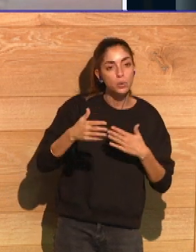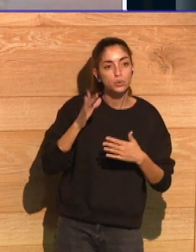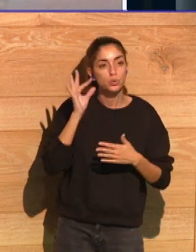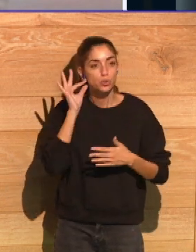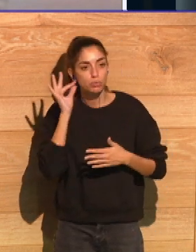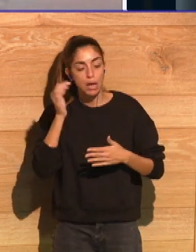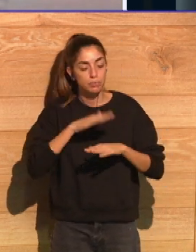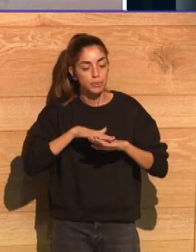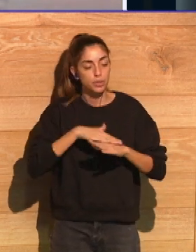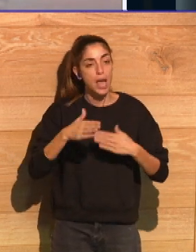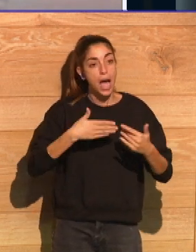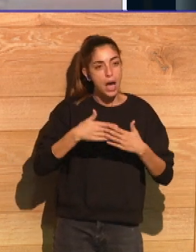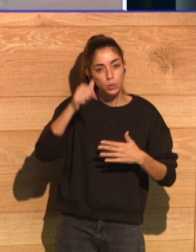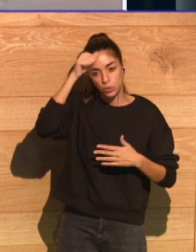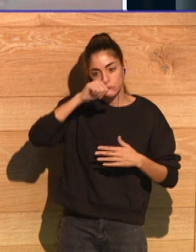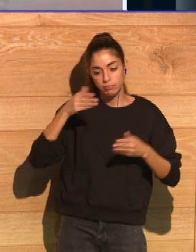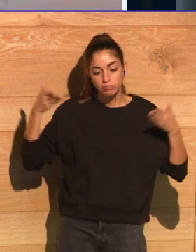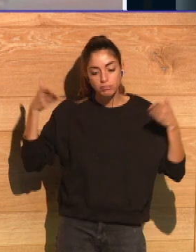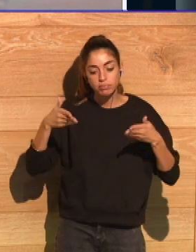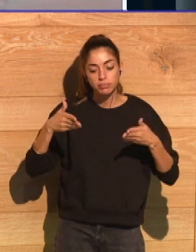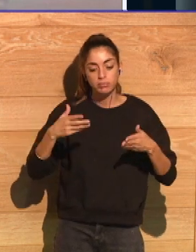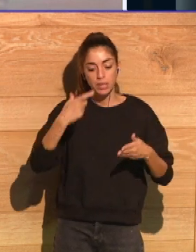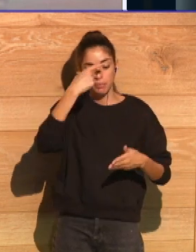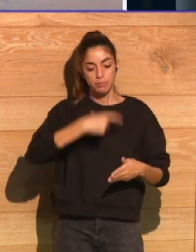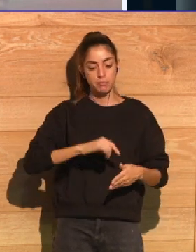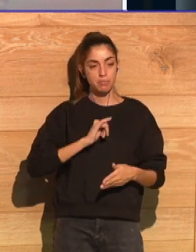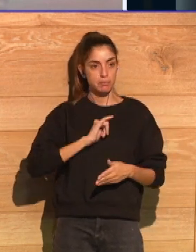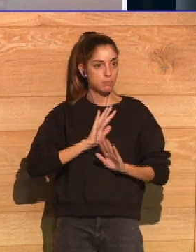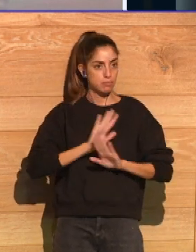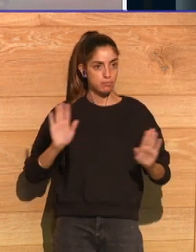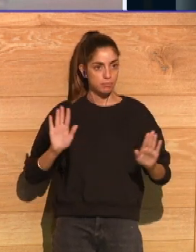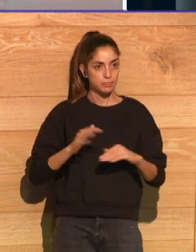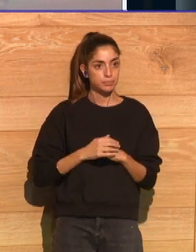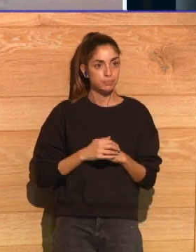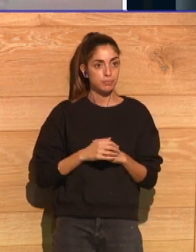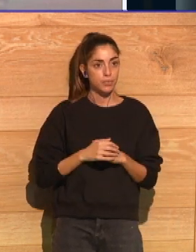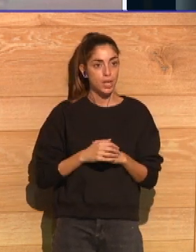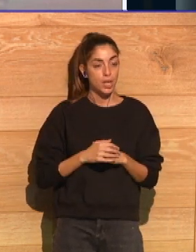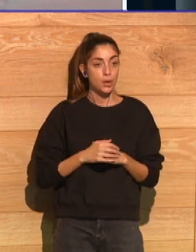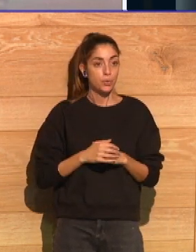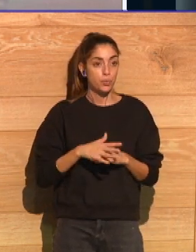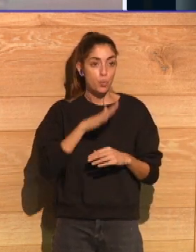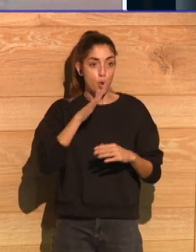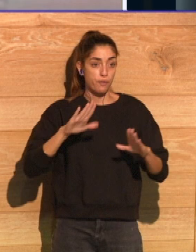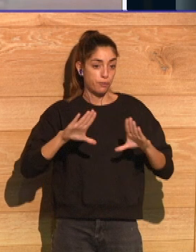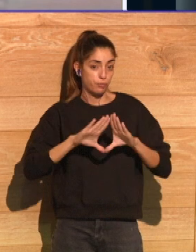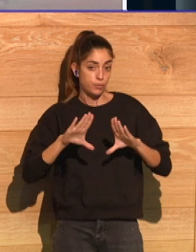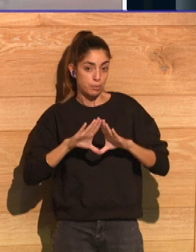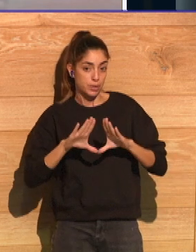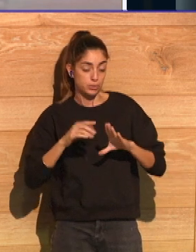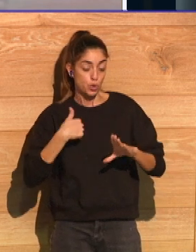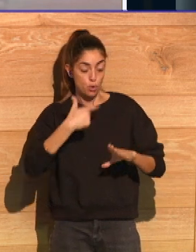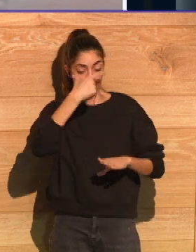macho, muy centrado en sí mismo. Como feminista, bueno, no es que me interese enormemente su